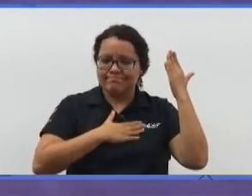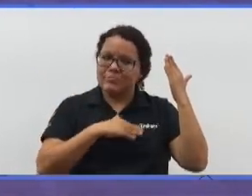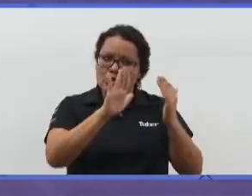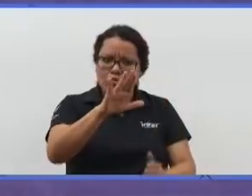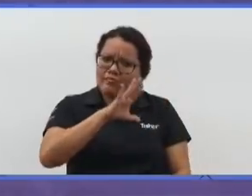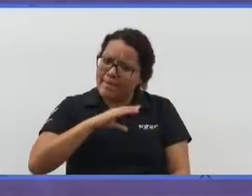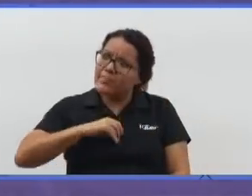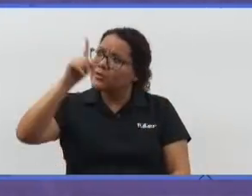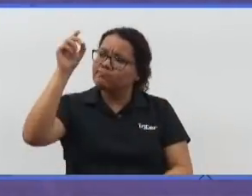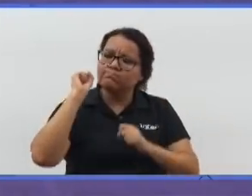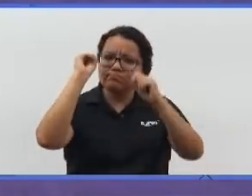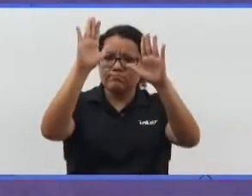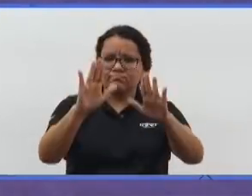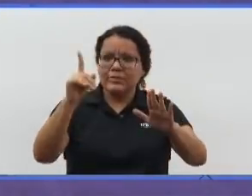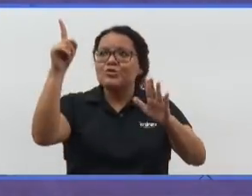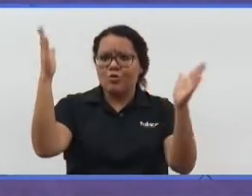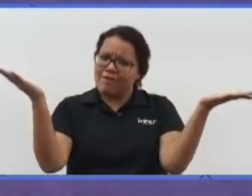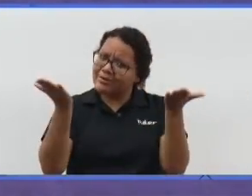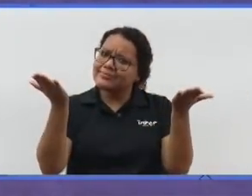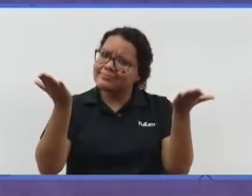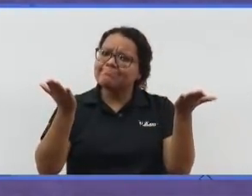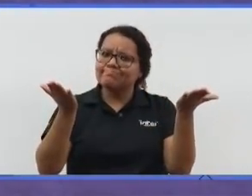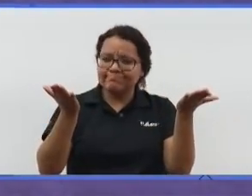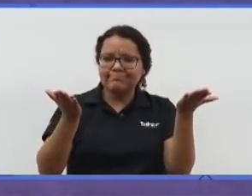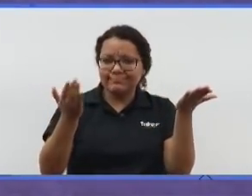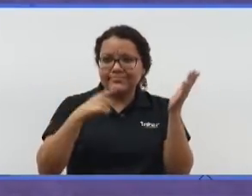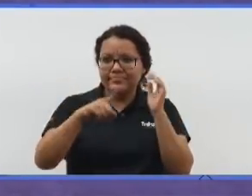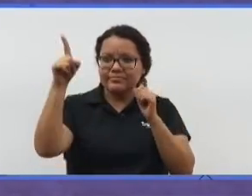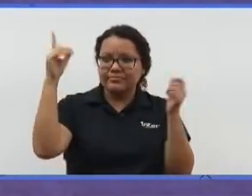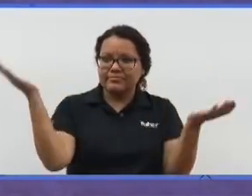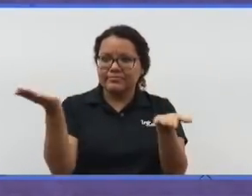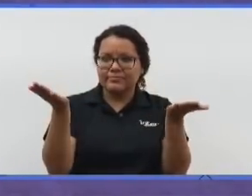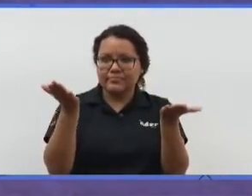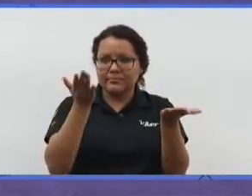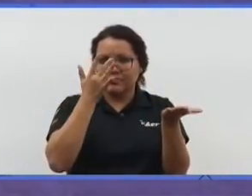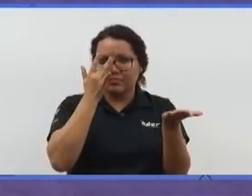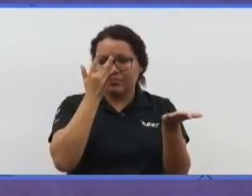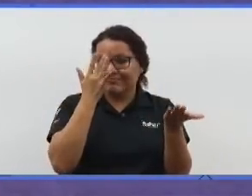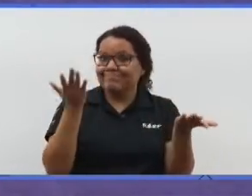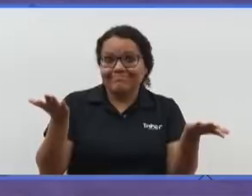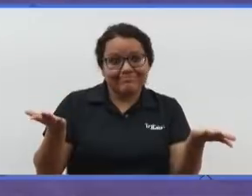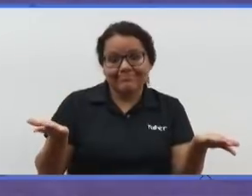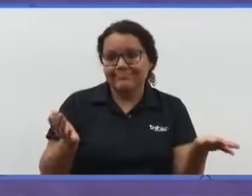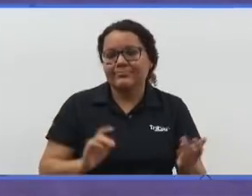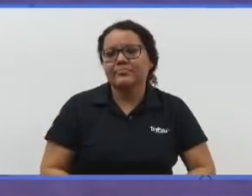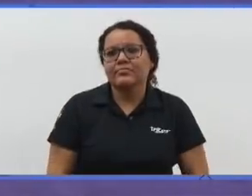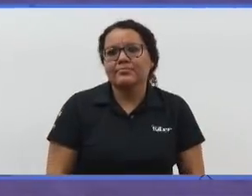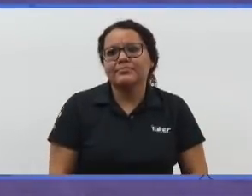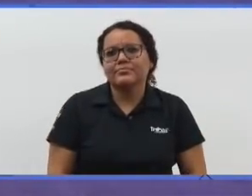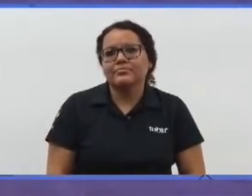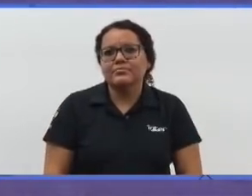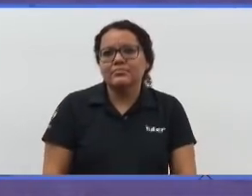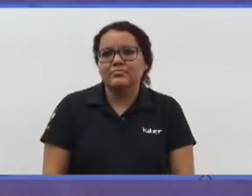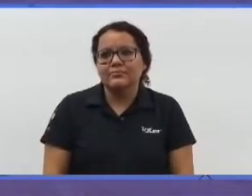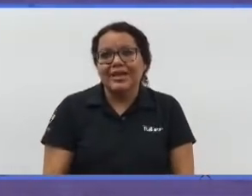dios lo va a ser no puede ser no puede ser es que no puede ser hermano es que no puede ser que